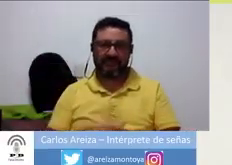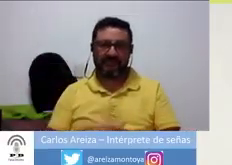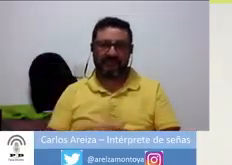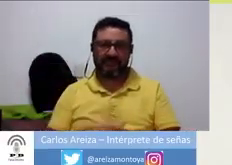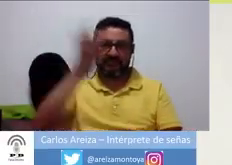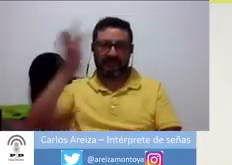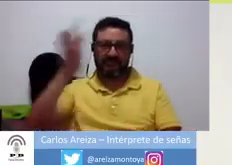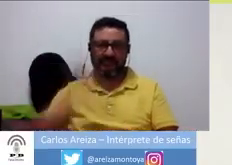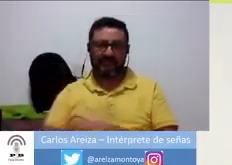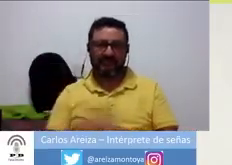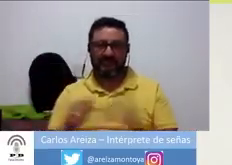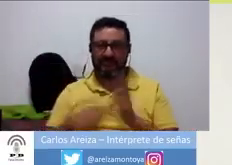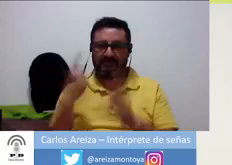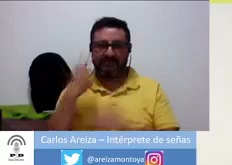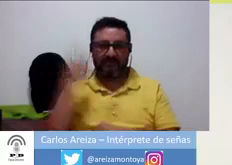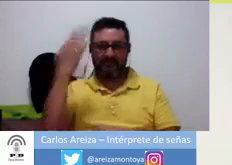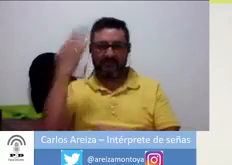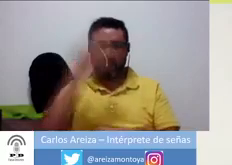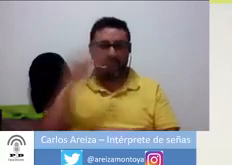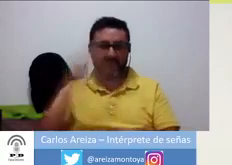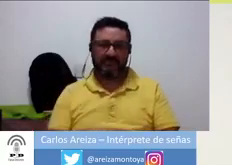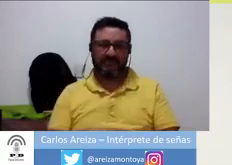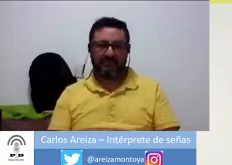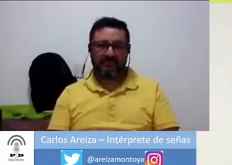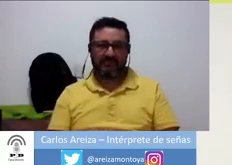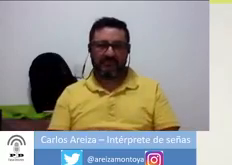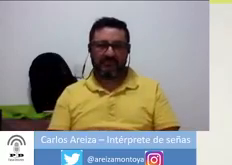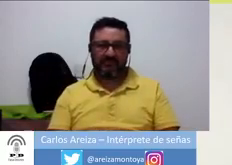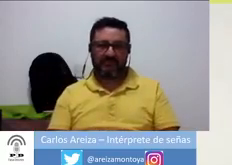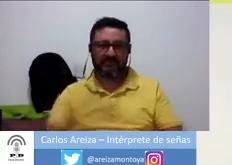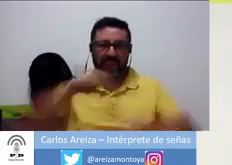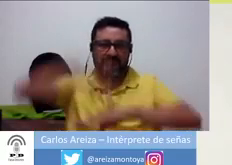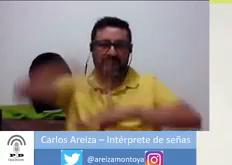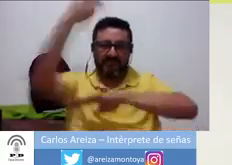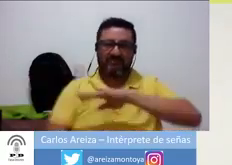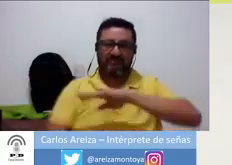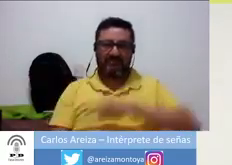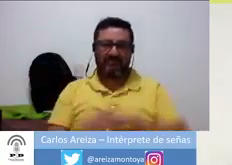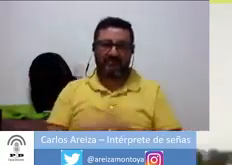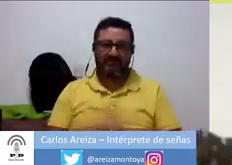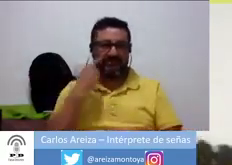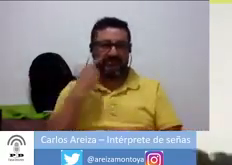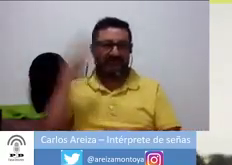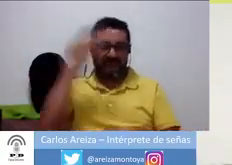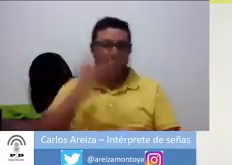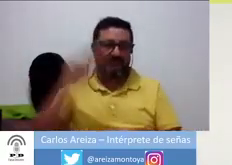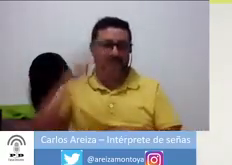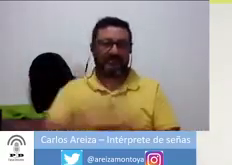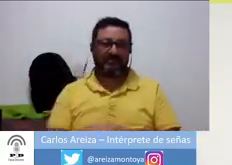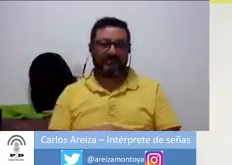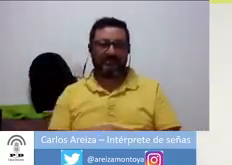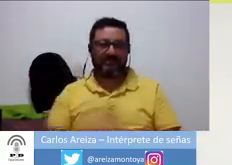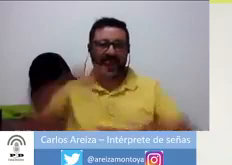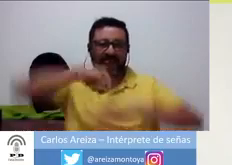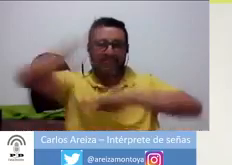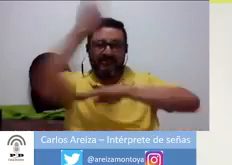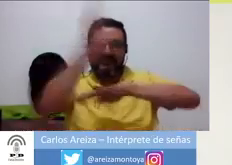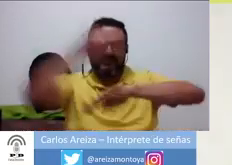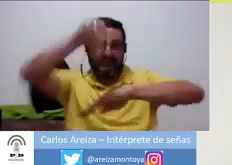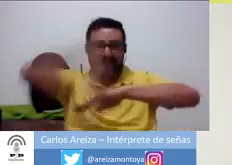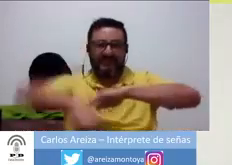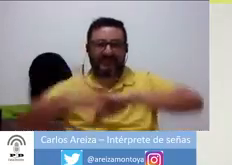una, probemos. Mi mamá me dijo, hey, ¿usted para qué se va a meter a eso? Y yo, pues, ¿cómo que para qué? Yo quiero probar, y me metí un tal, me voy dando vueltas y cayendo en una piscina,